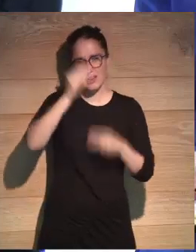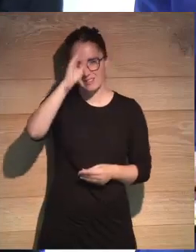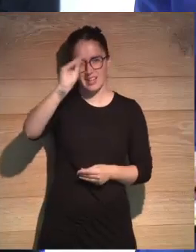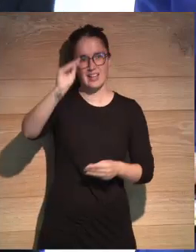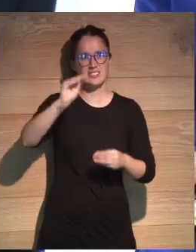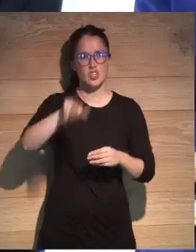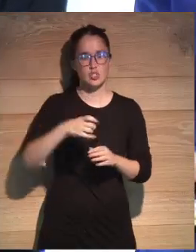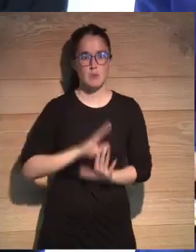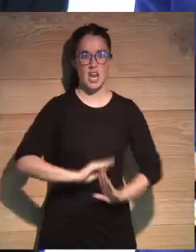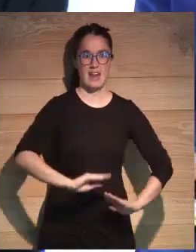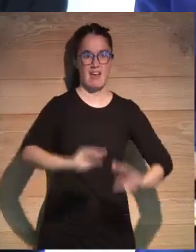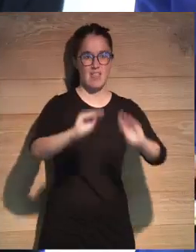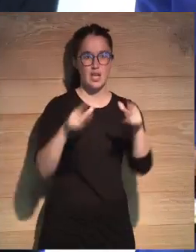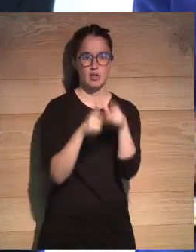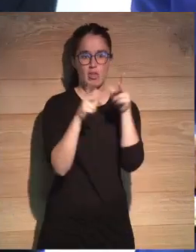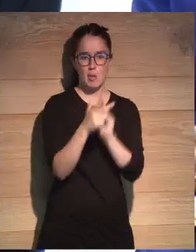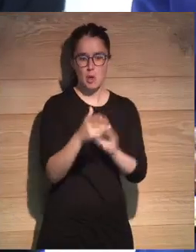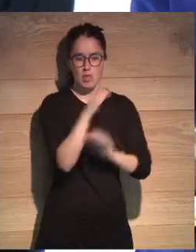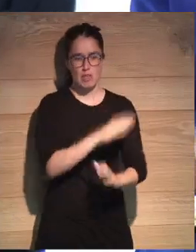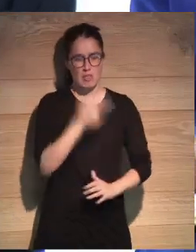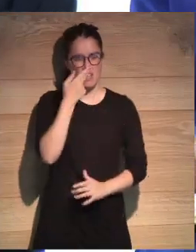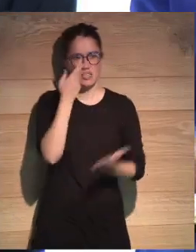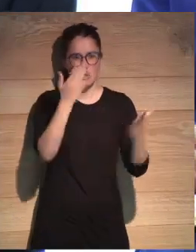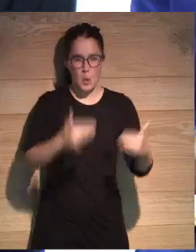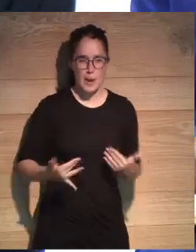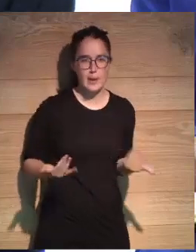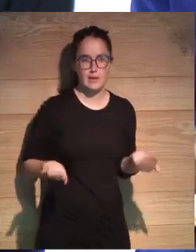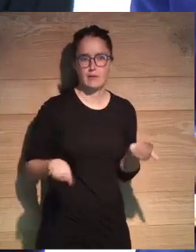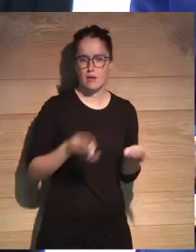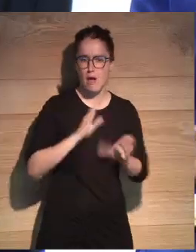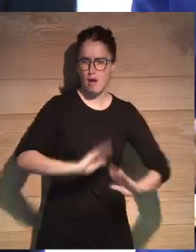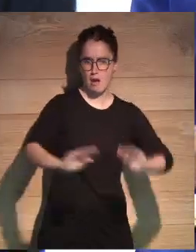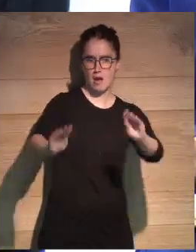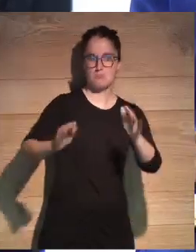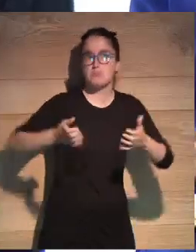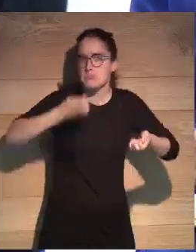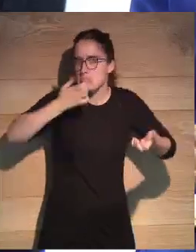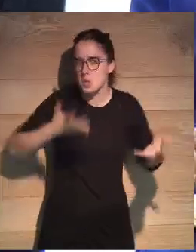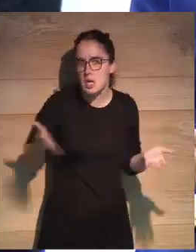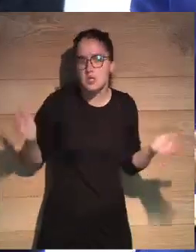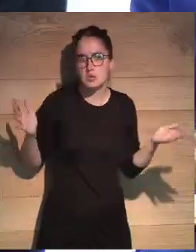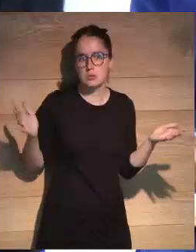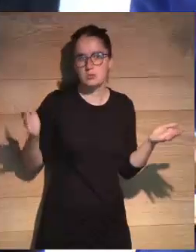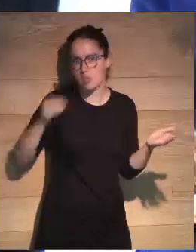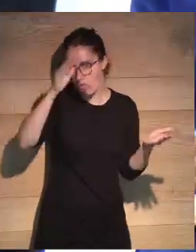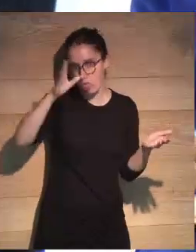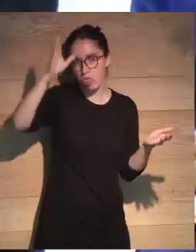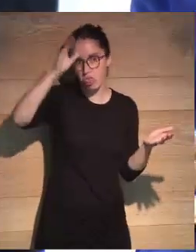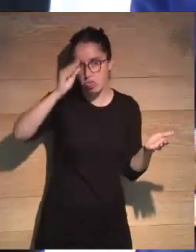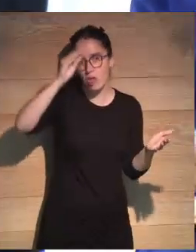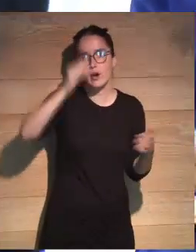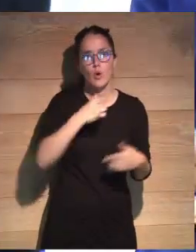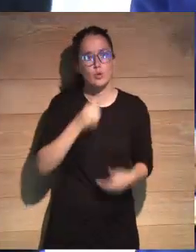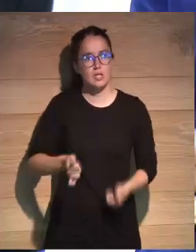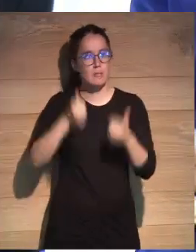que es regañar a la sociedad porque no se interesa por lo que nosotros estamos haciendo. Bueno, qué incultos, que les gustan